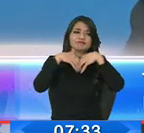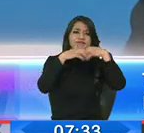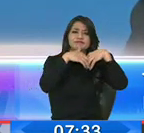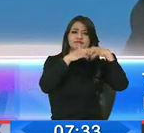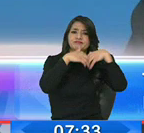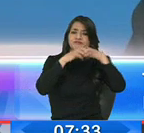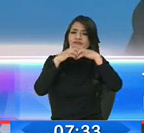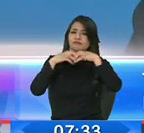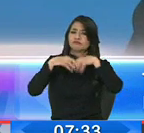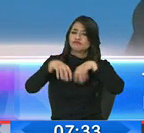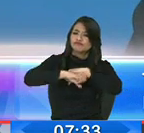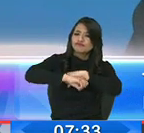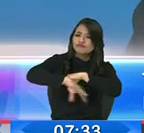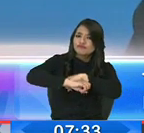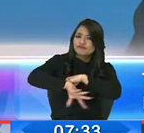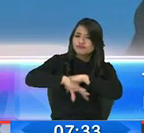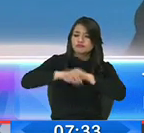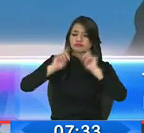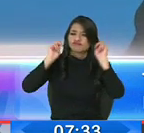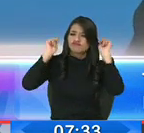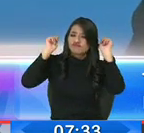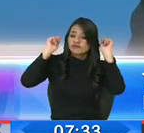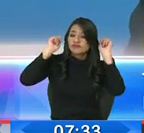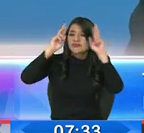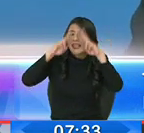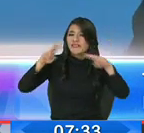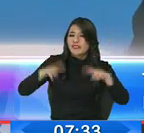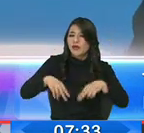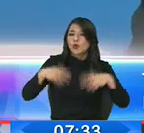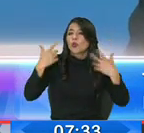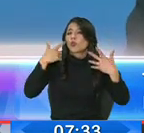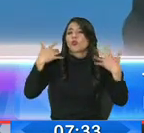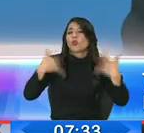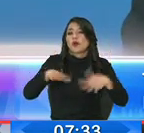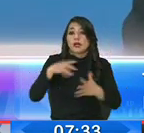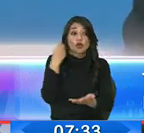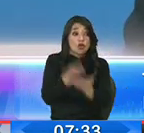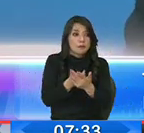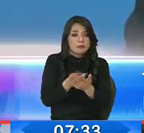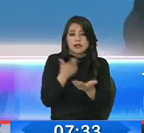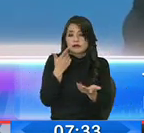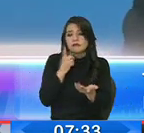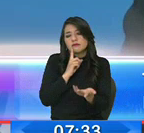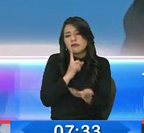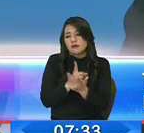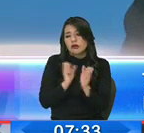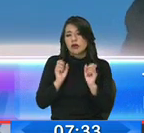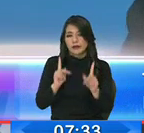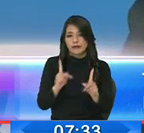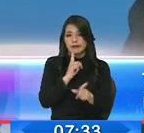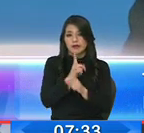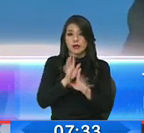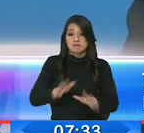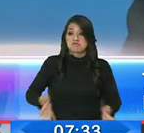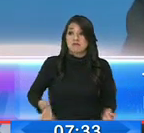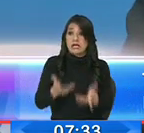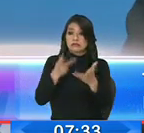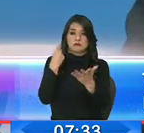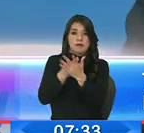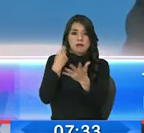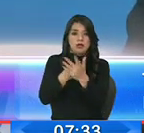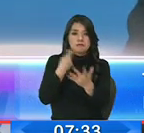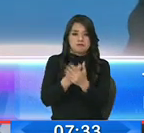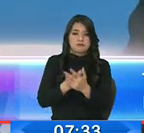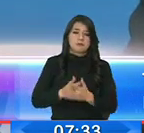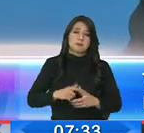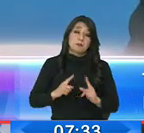campañas publicitarias en torno a la Navidad, así tengan como finalidad en algunas empresas el consumo, e implícitamente